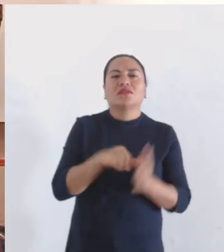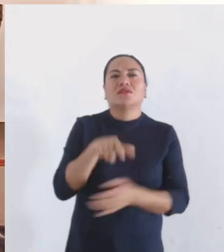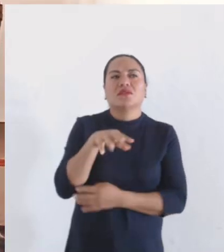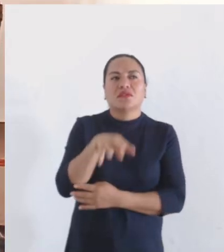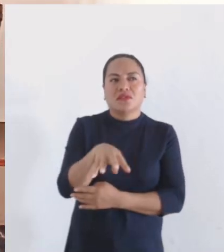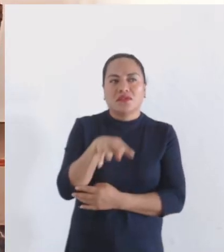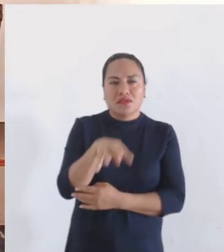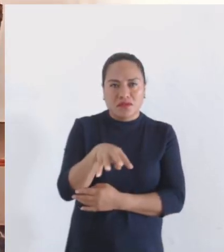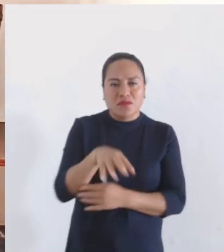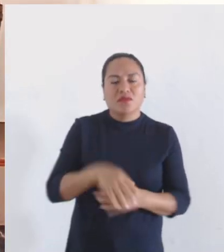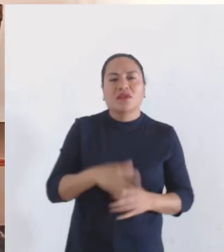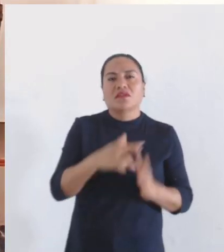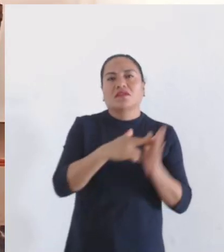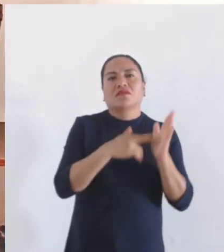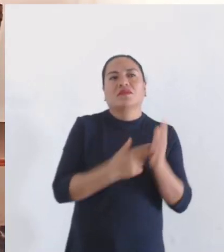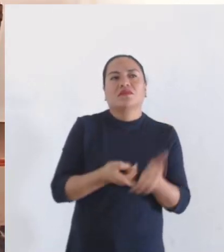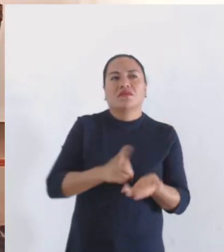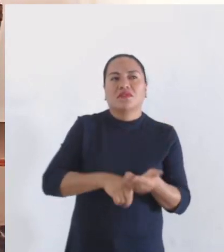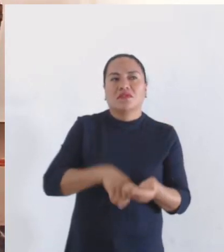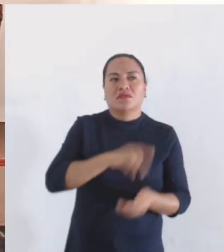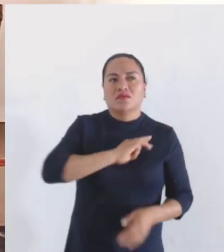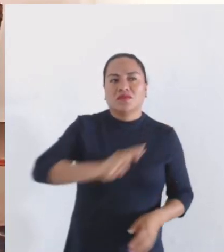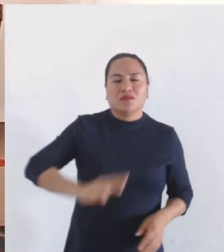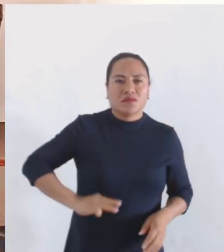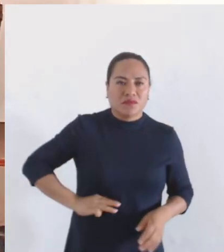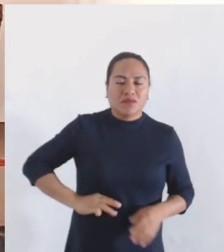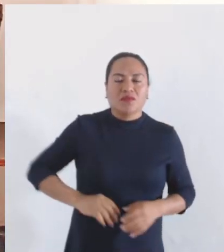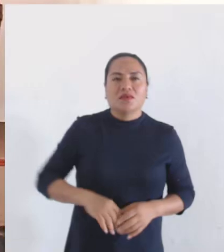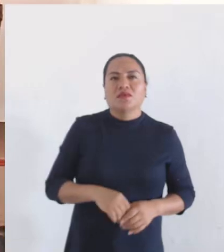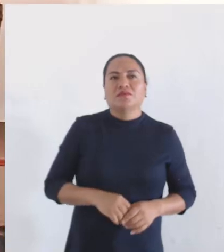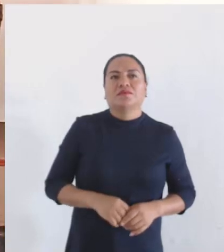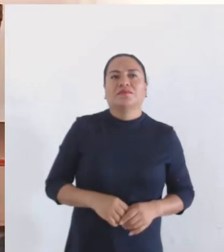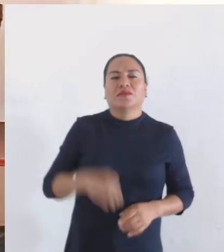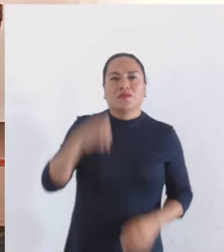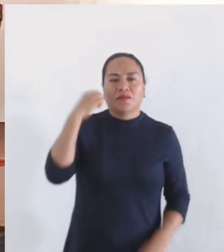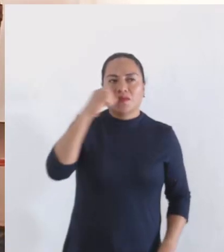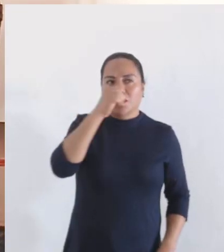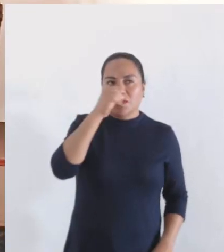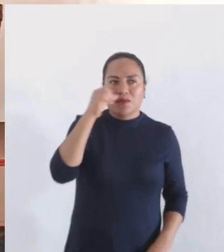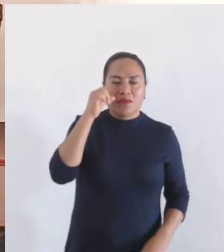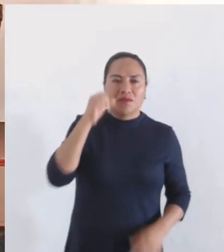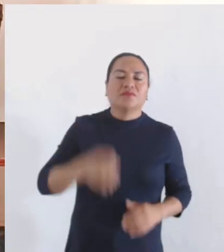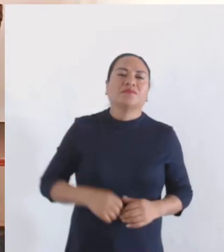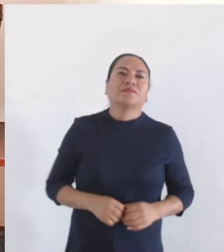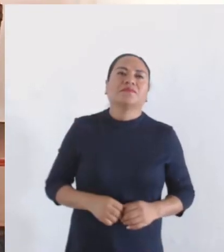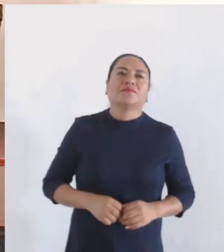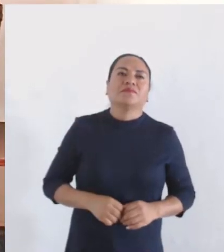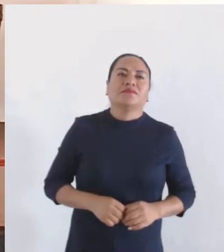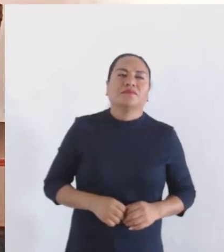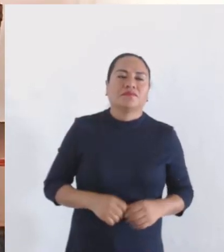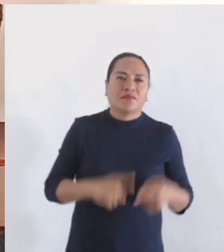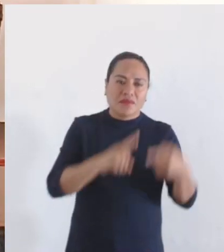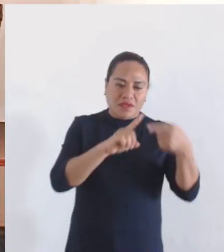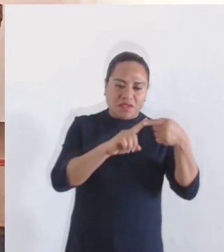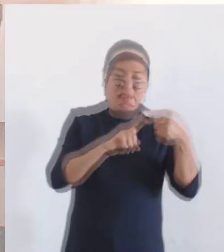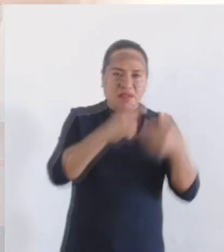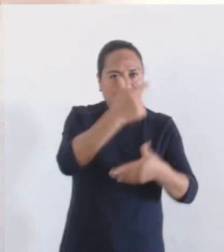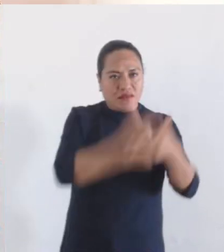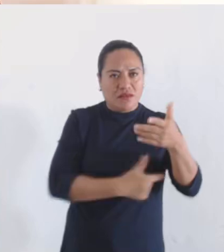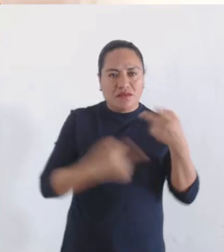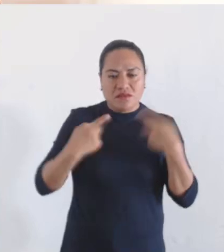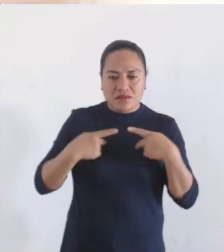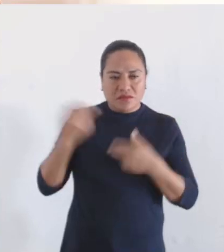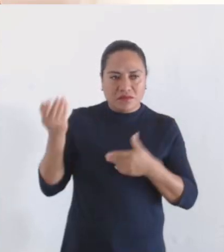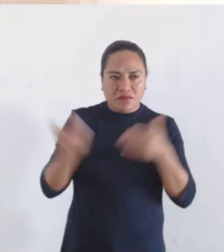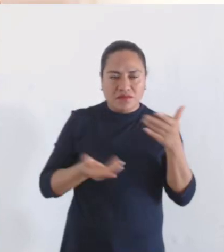19 del Reglamento Interior del Honorable Ayuntamiento del Municipio de Oaxaca de Juárez. Primero, lista de